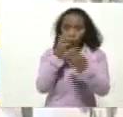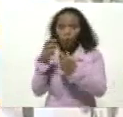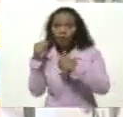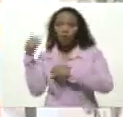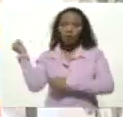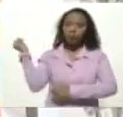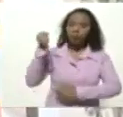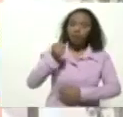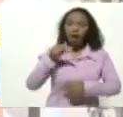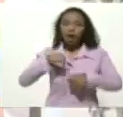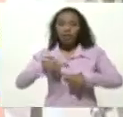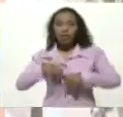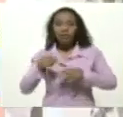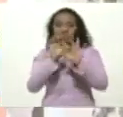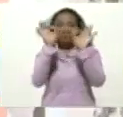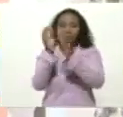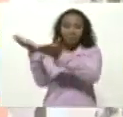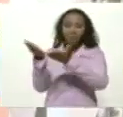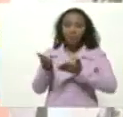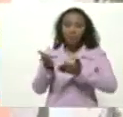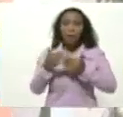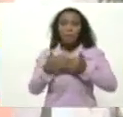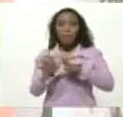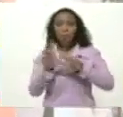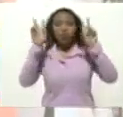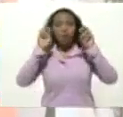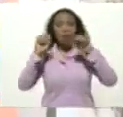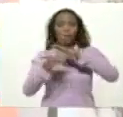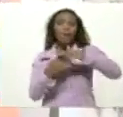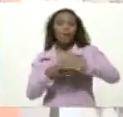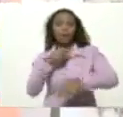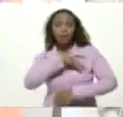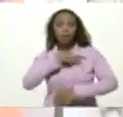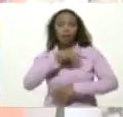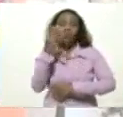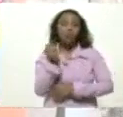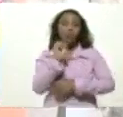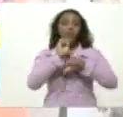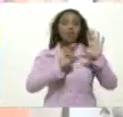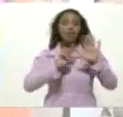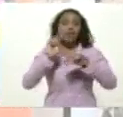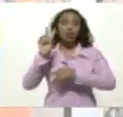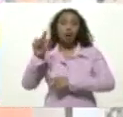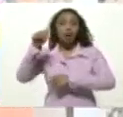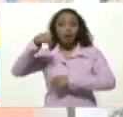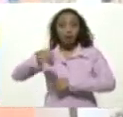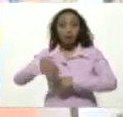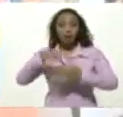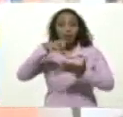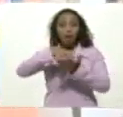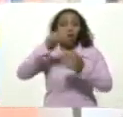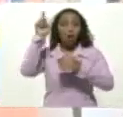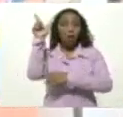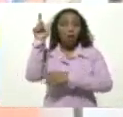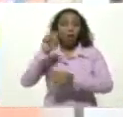bueno, regalo, la inauguración de la base de misiones número 72, aquí en el estado